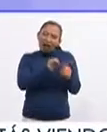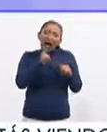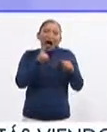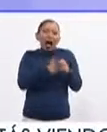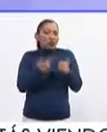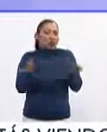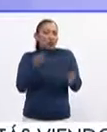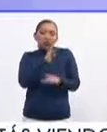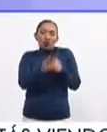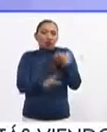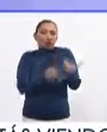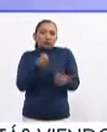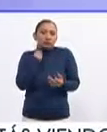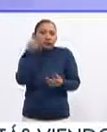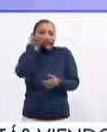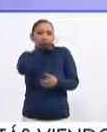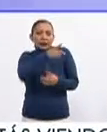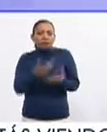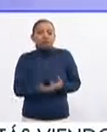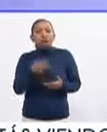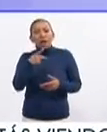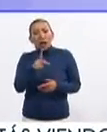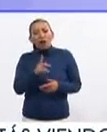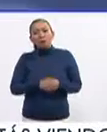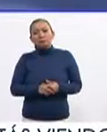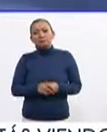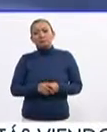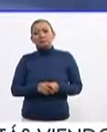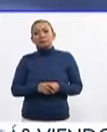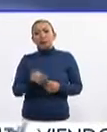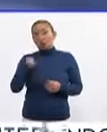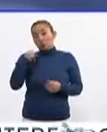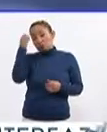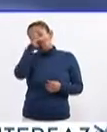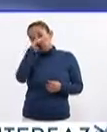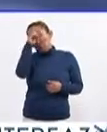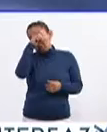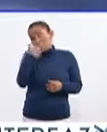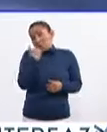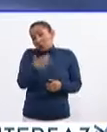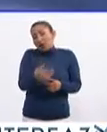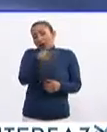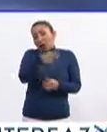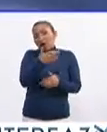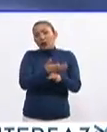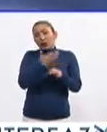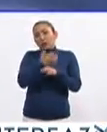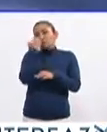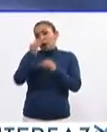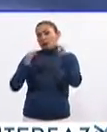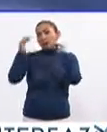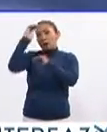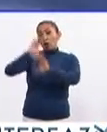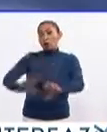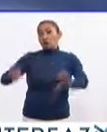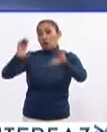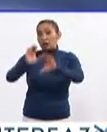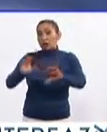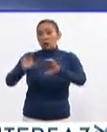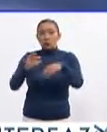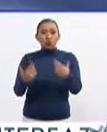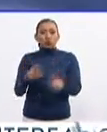obviamente porque todos tenemos dificultades, pero a mi parecer va muy bien. Y ahorita en la Escuela Superior de Cómputo